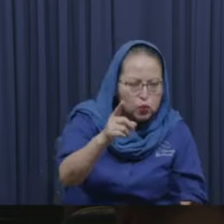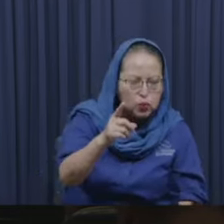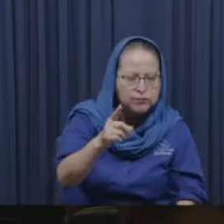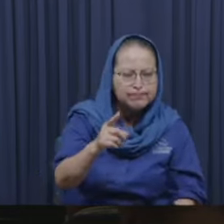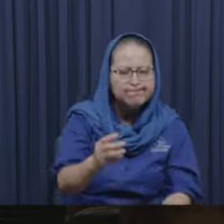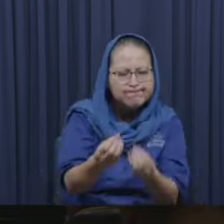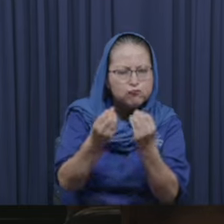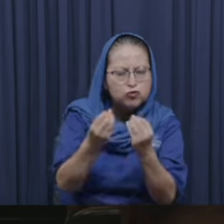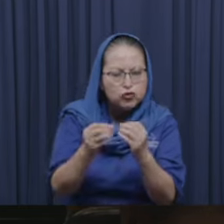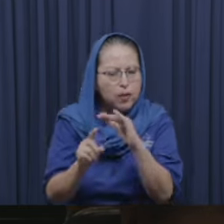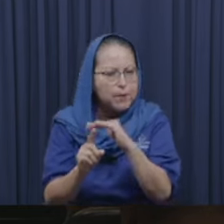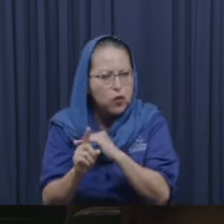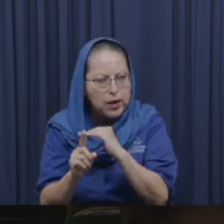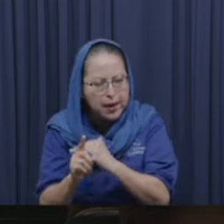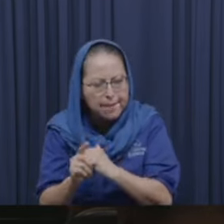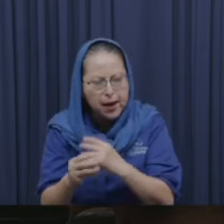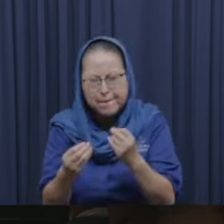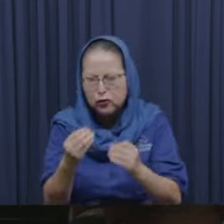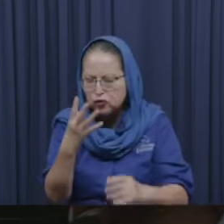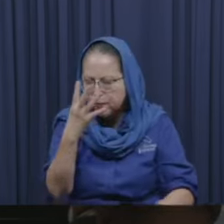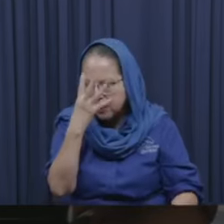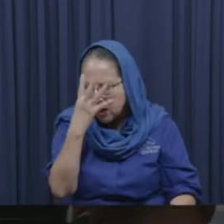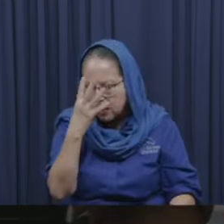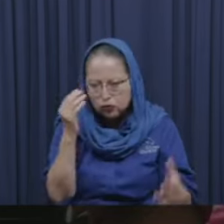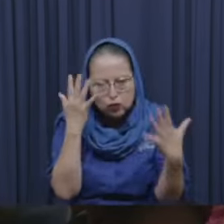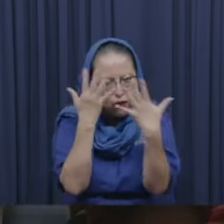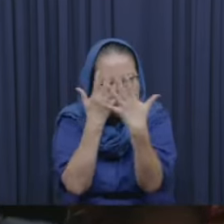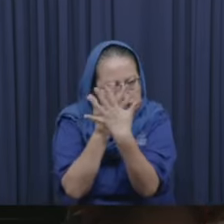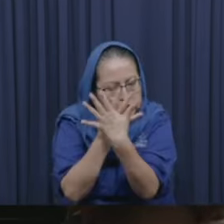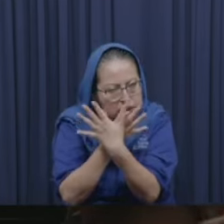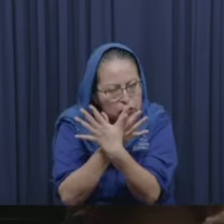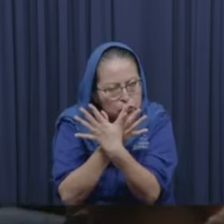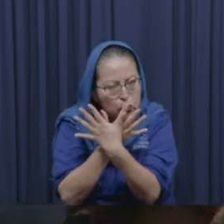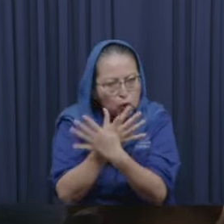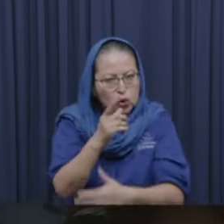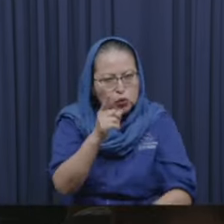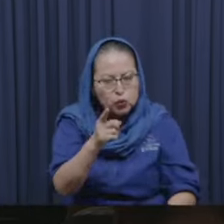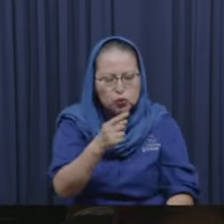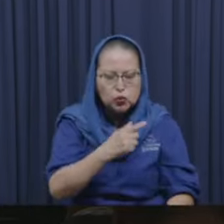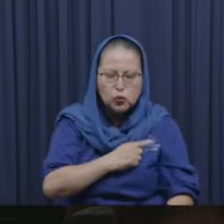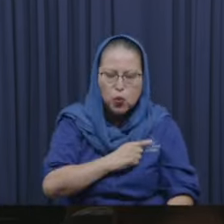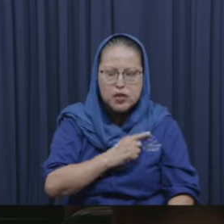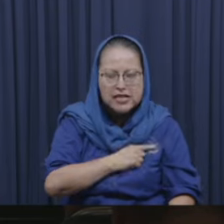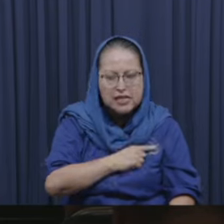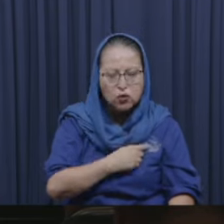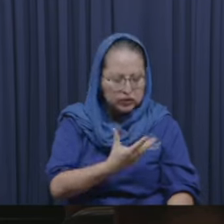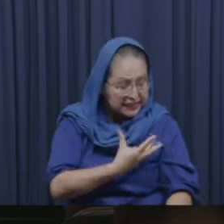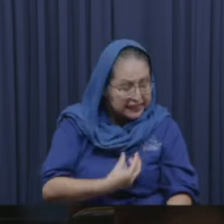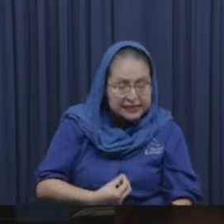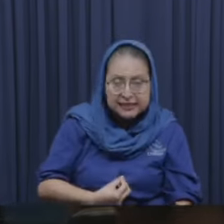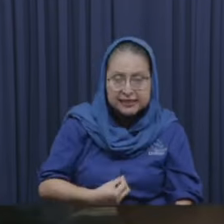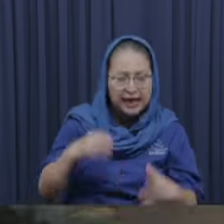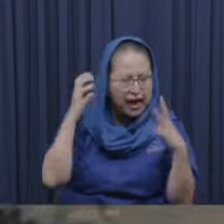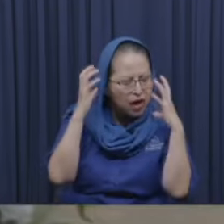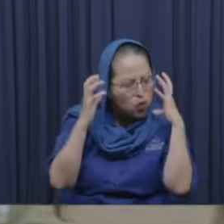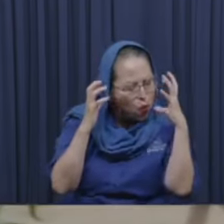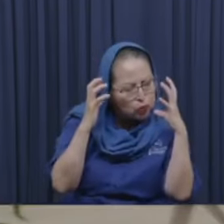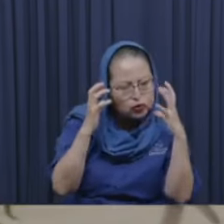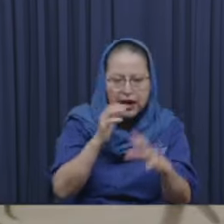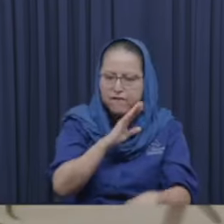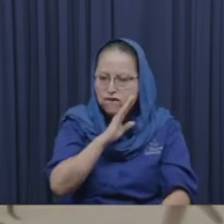algo el pecado lo alcanza y siempre pasa algo Yo no no le estoy haciendo una oferta es